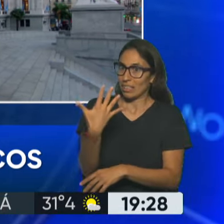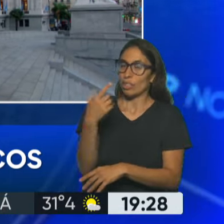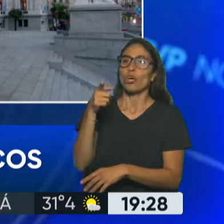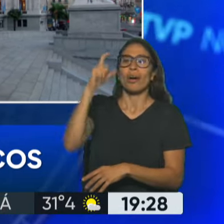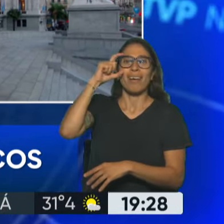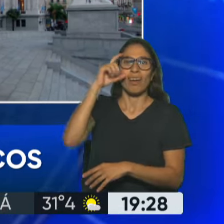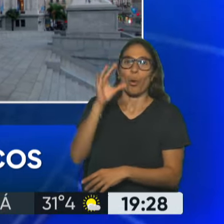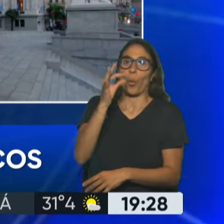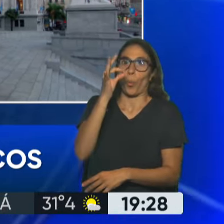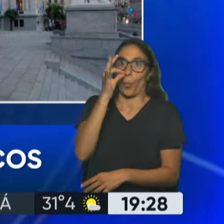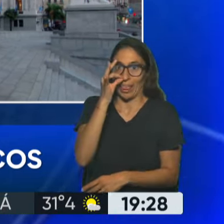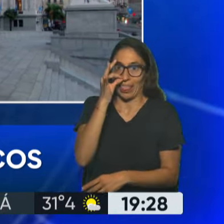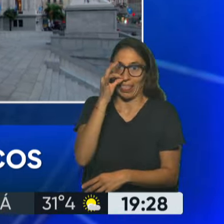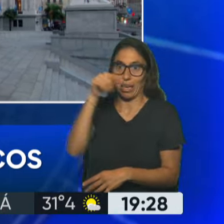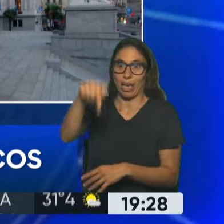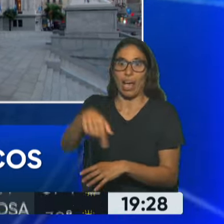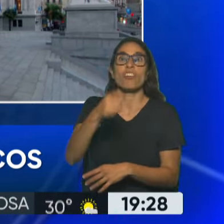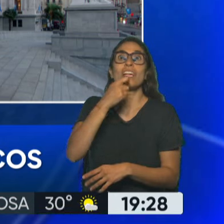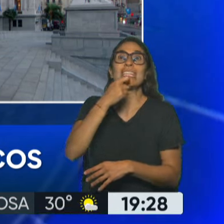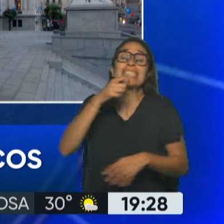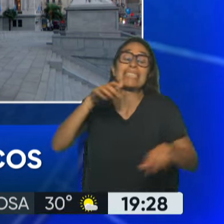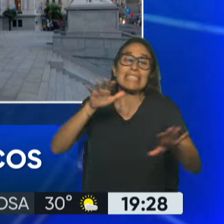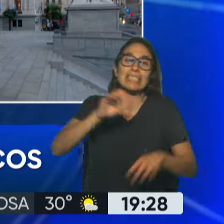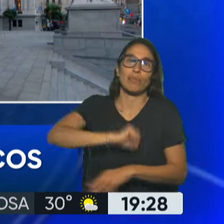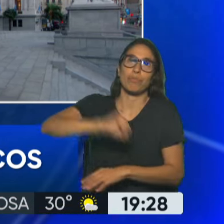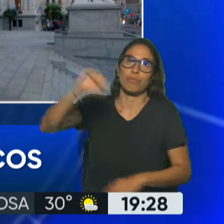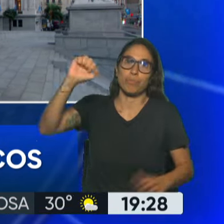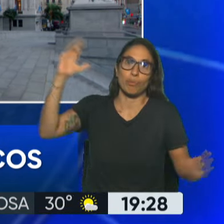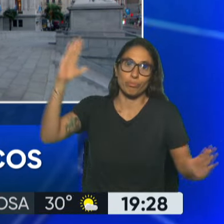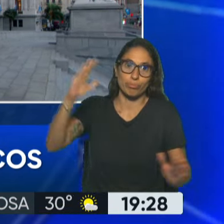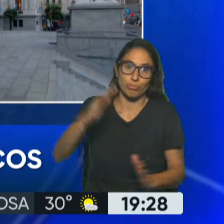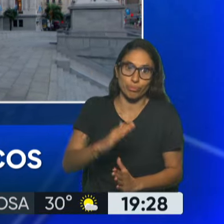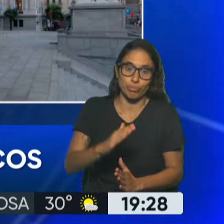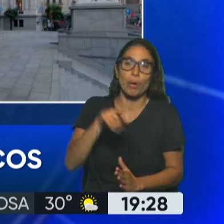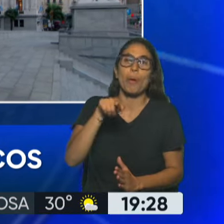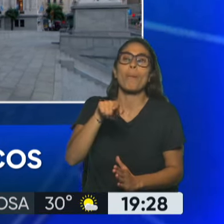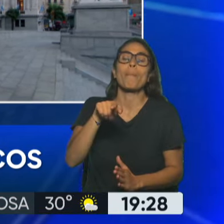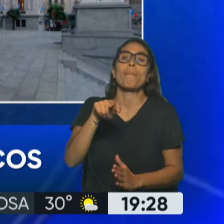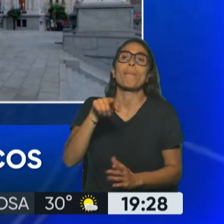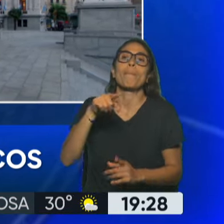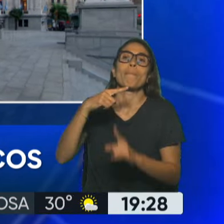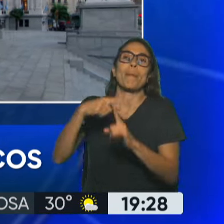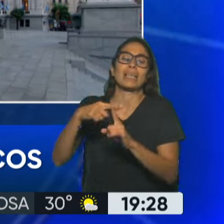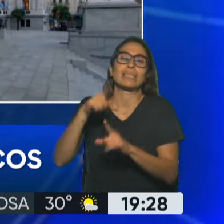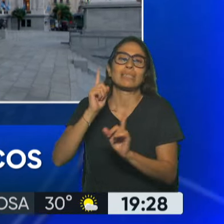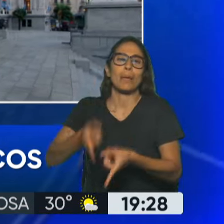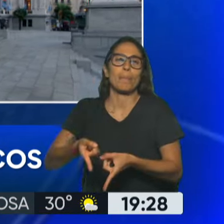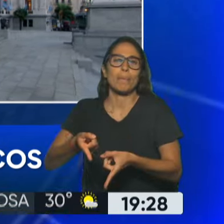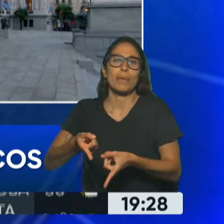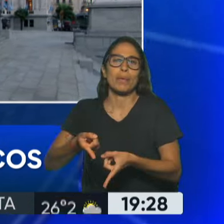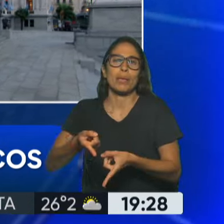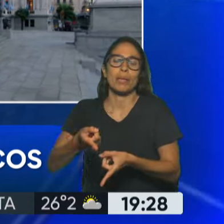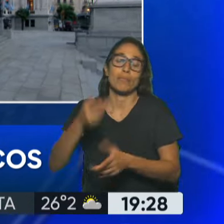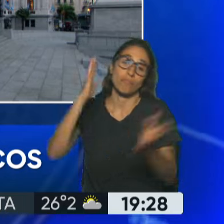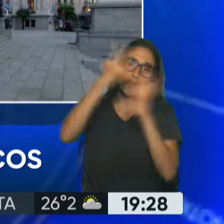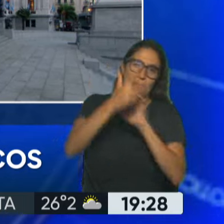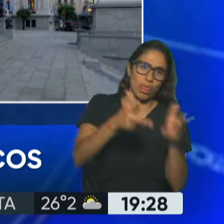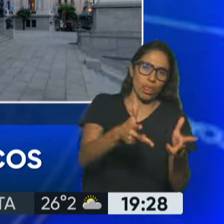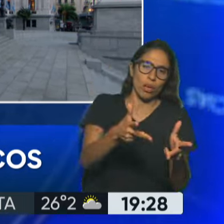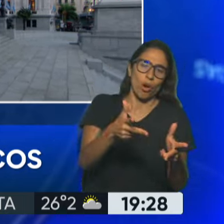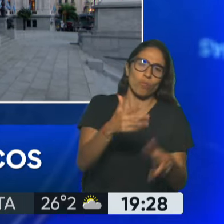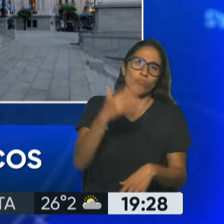inflación y una cierta recuperación después de 2 meses duros que va él va a hablar de que marzo y abril van a ser duros el sentido